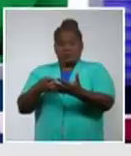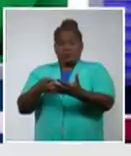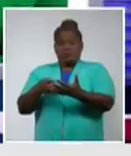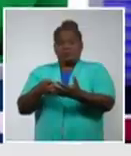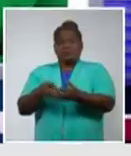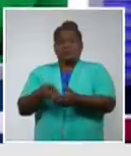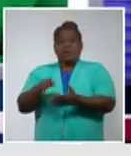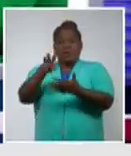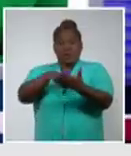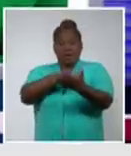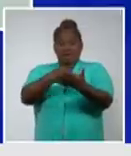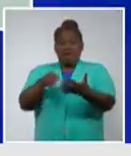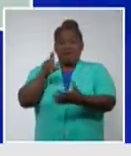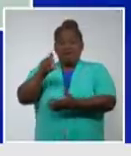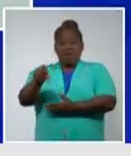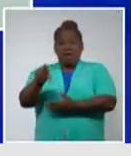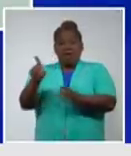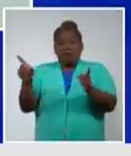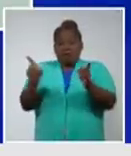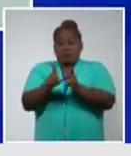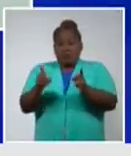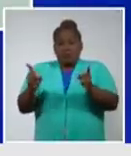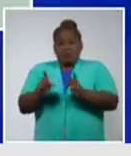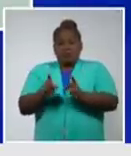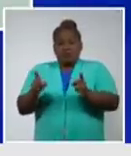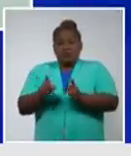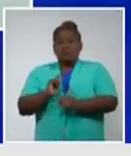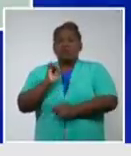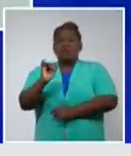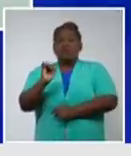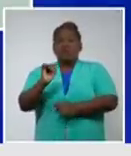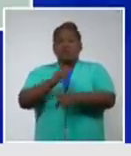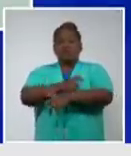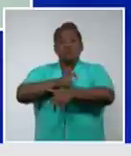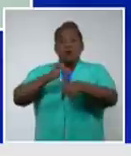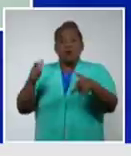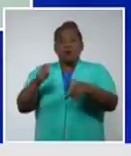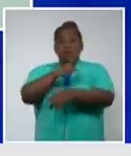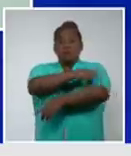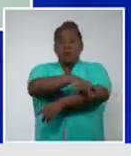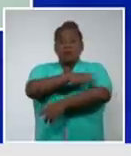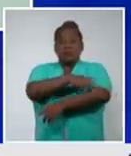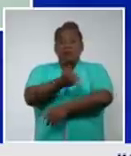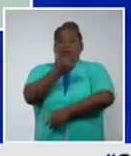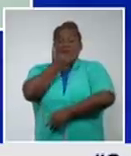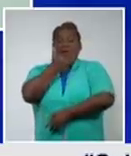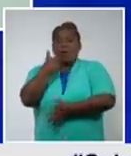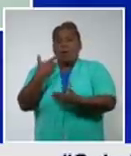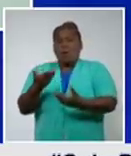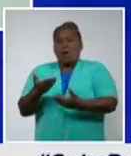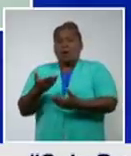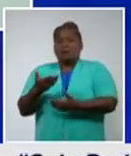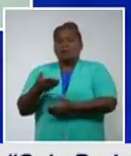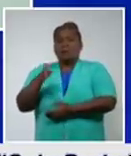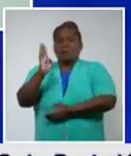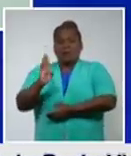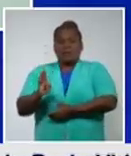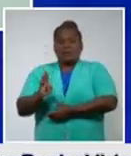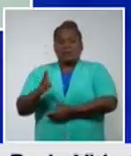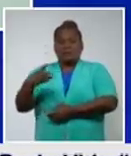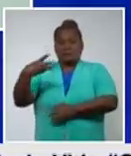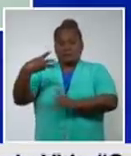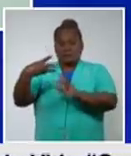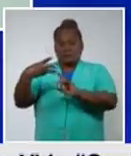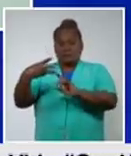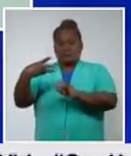resume los países con mayor reporte y con mayor número de fallecidos. Le sigue Brasil, como pueden ver